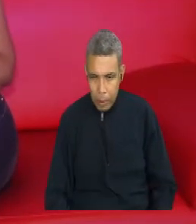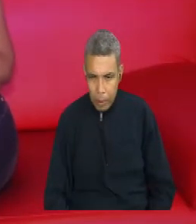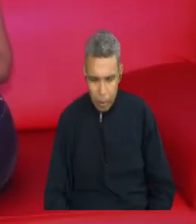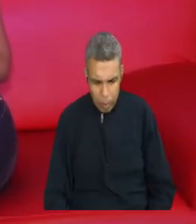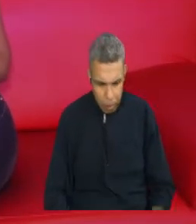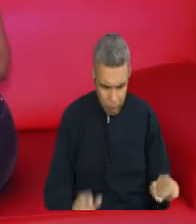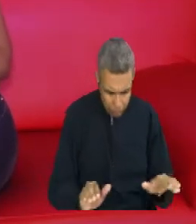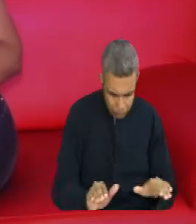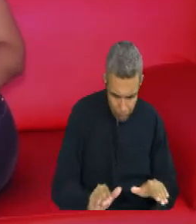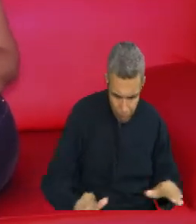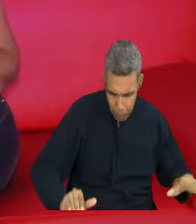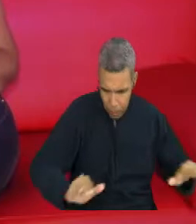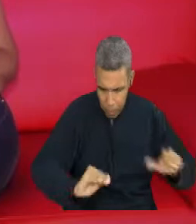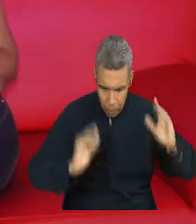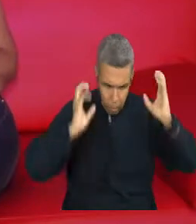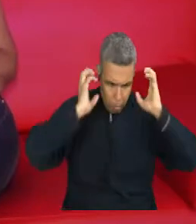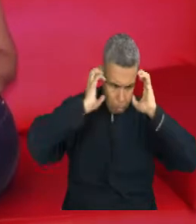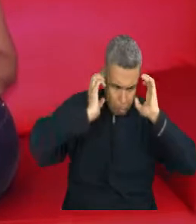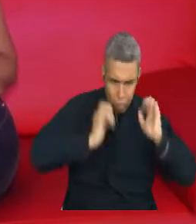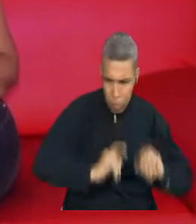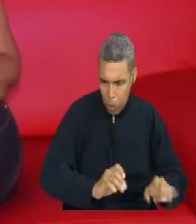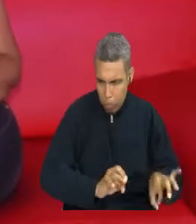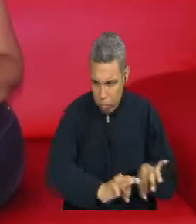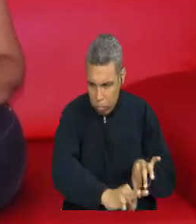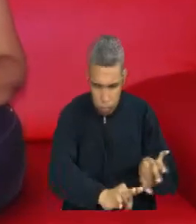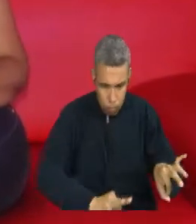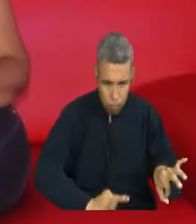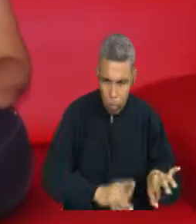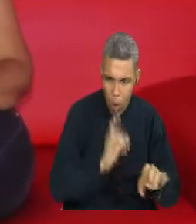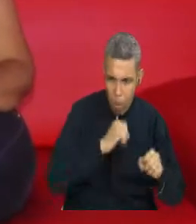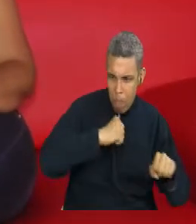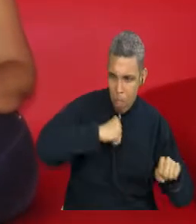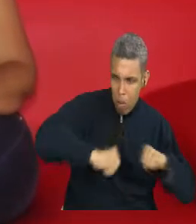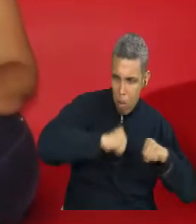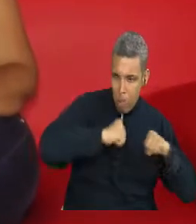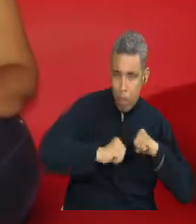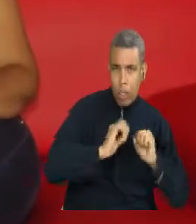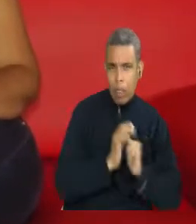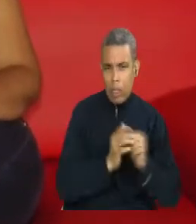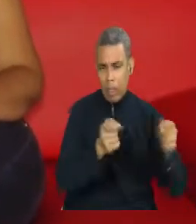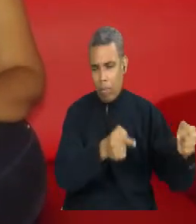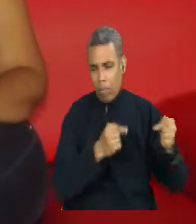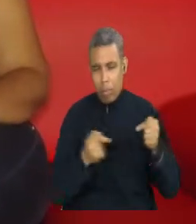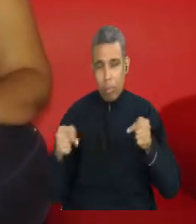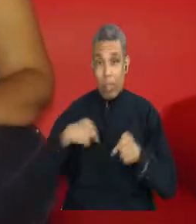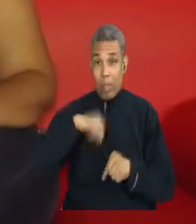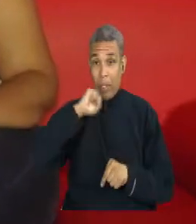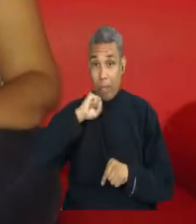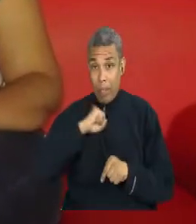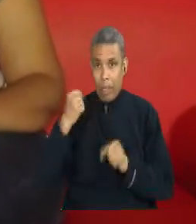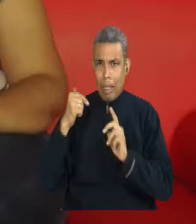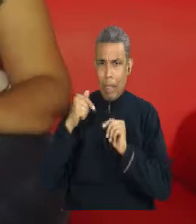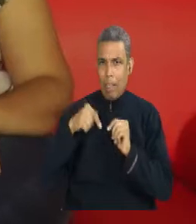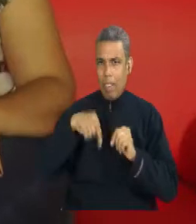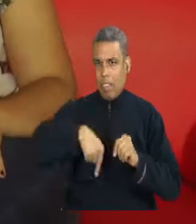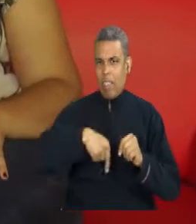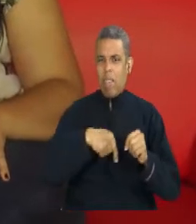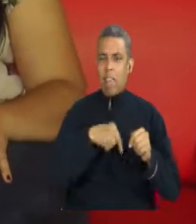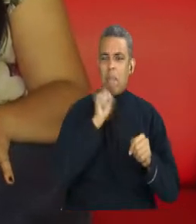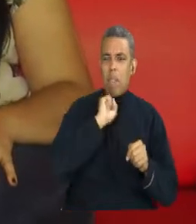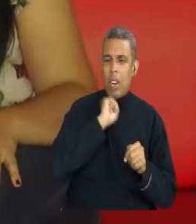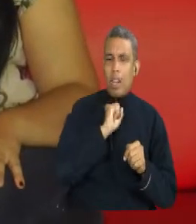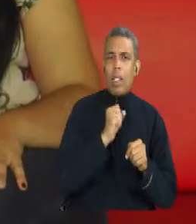estar? Bueno, alrededor de 14 DJs, DJs de aquí, como usted lo indicaba, DJs locales de las diferentes